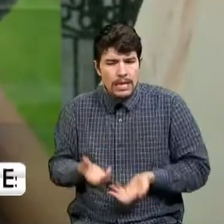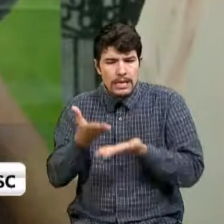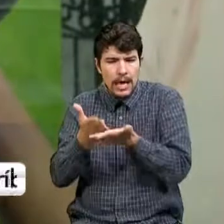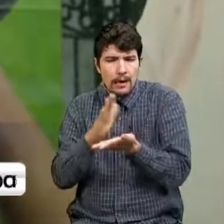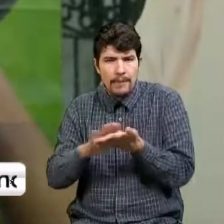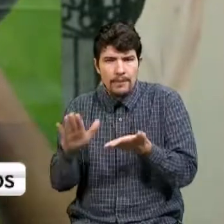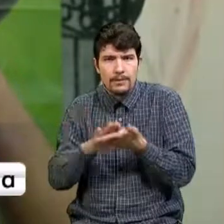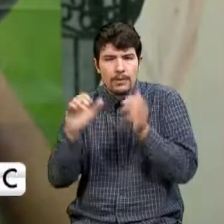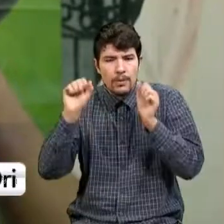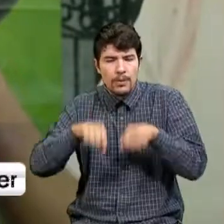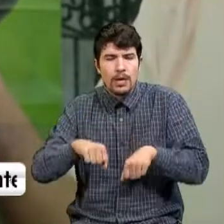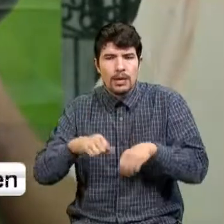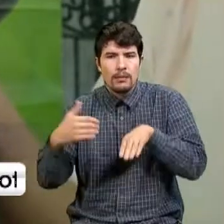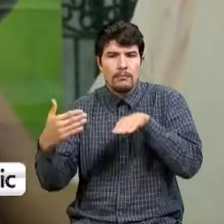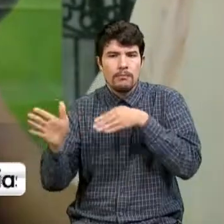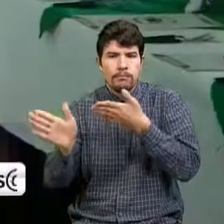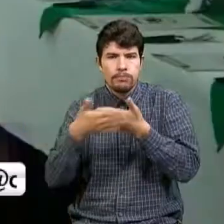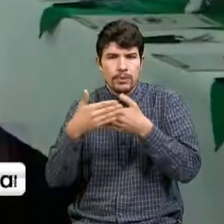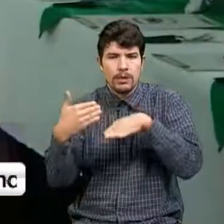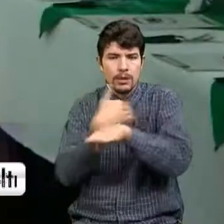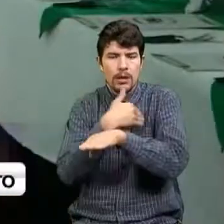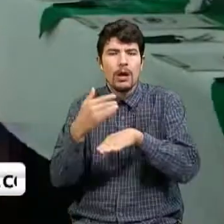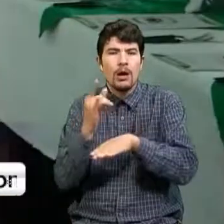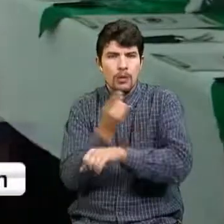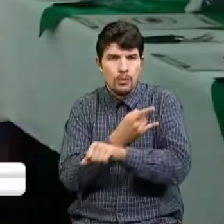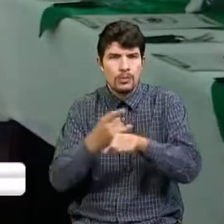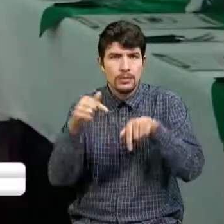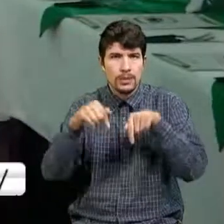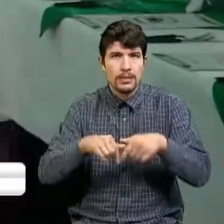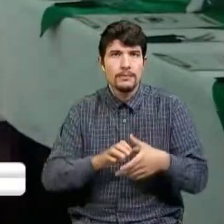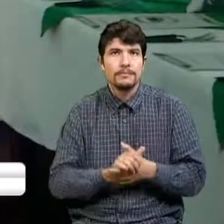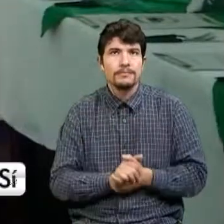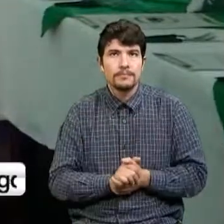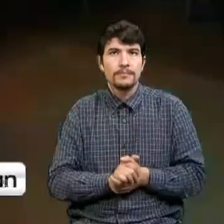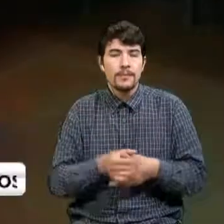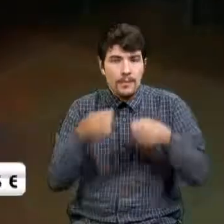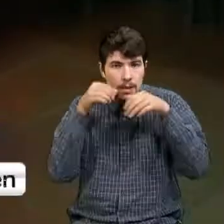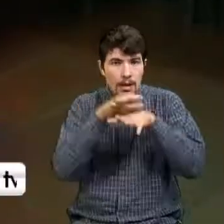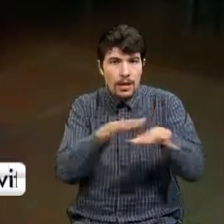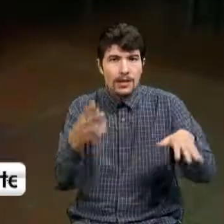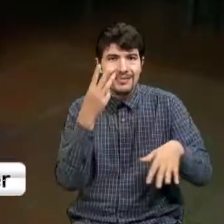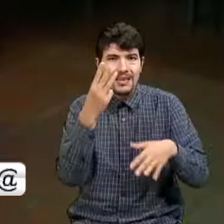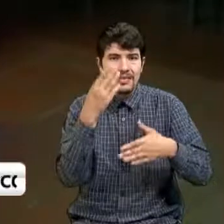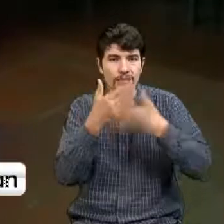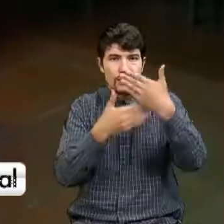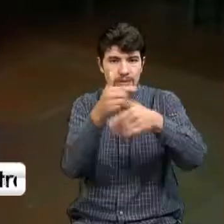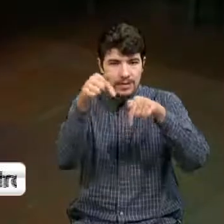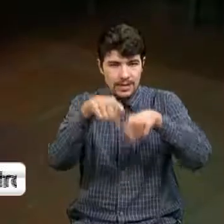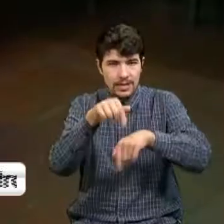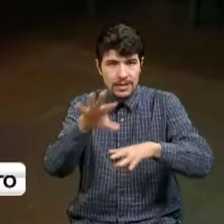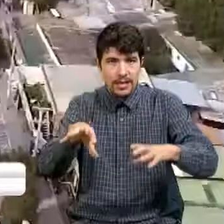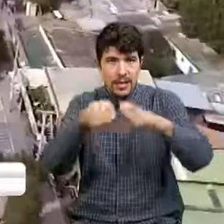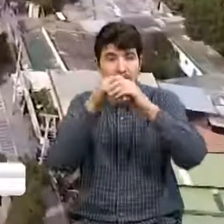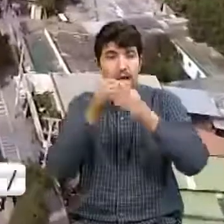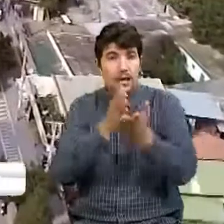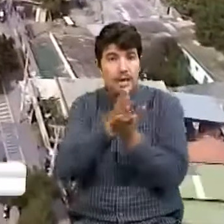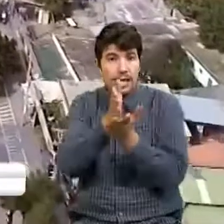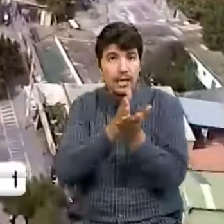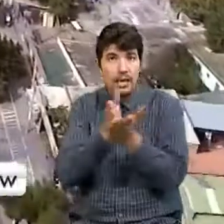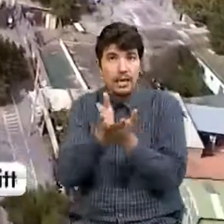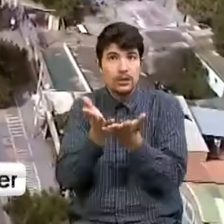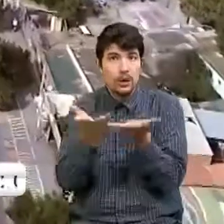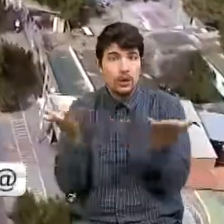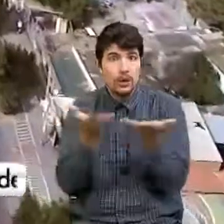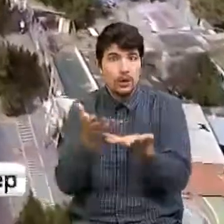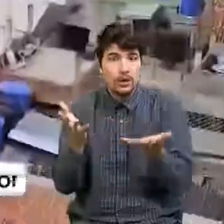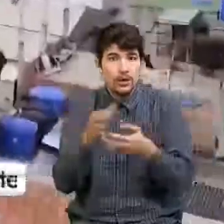para la utilización de nuestras carreteras este certamen será transmitido en sus tres etapas por el canal tro la carrera recorrerá a los